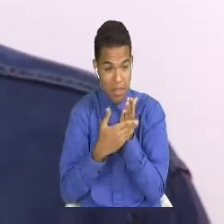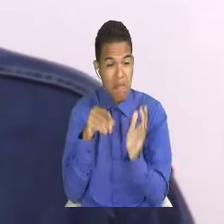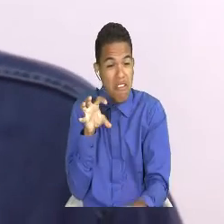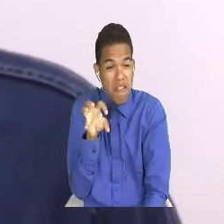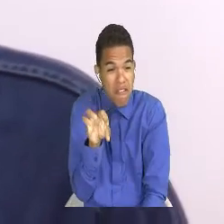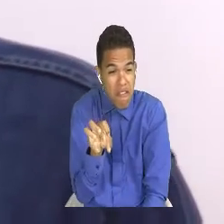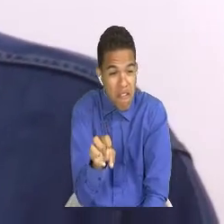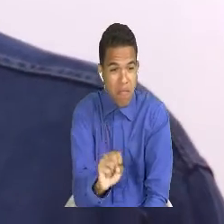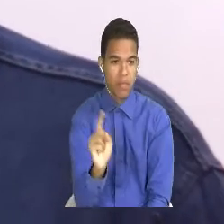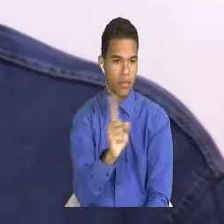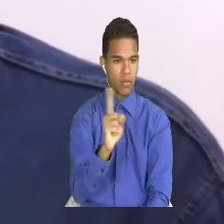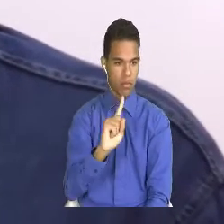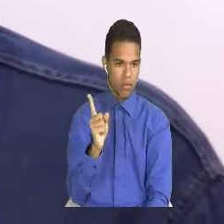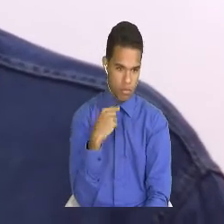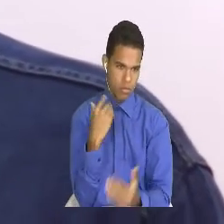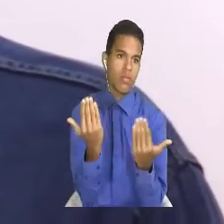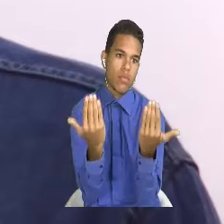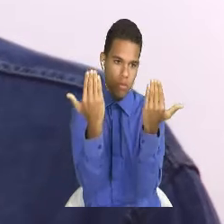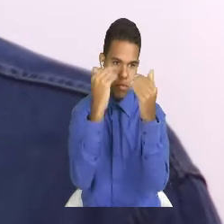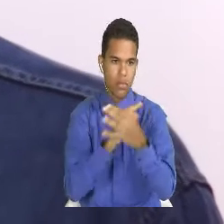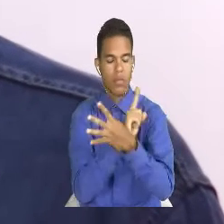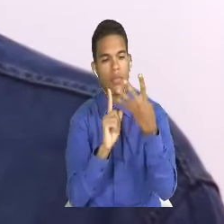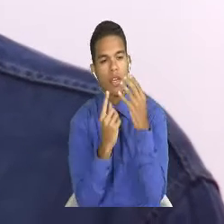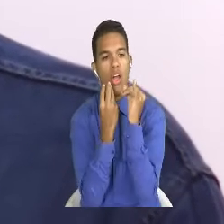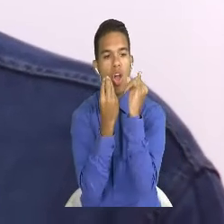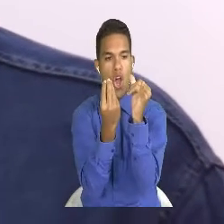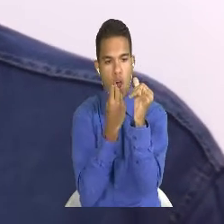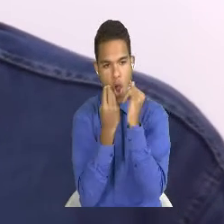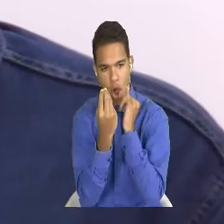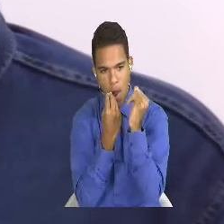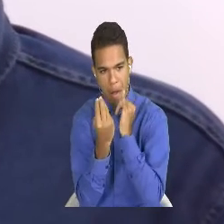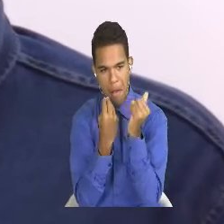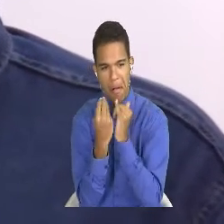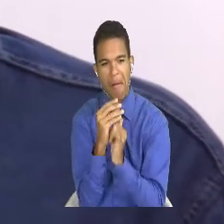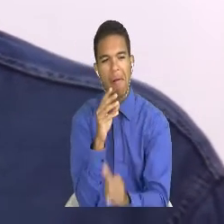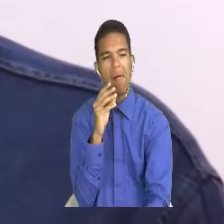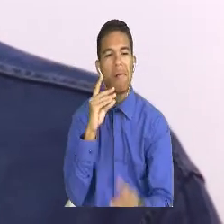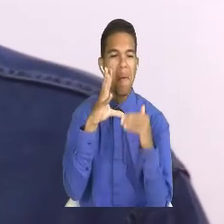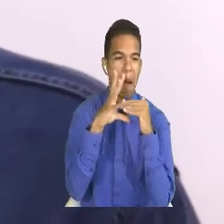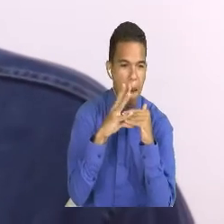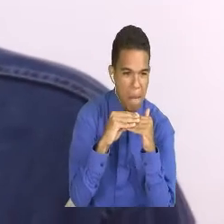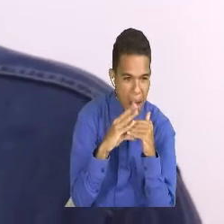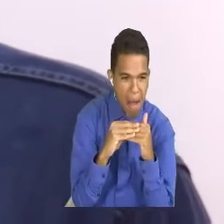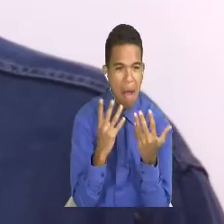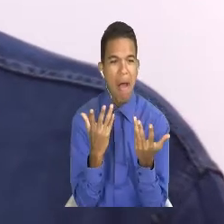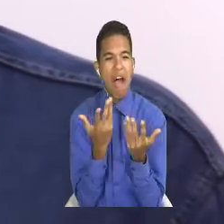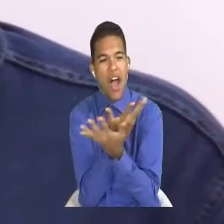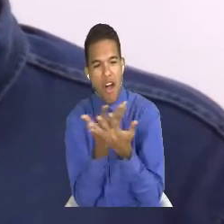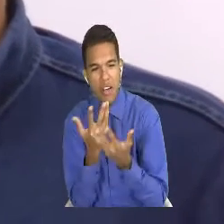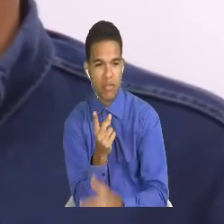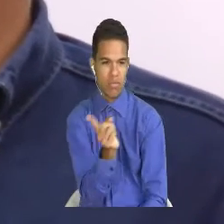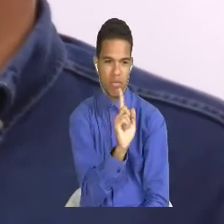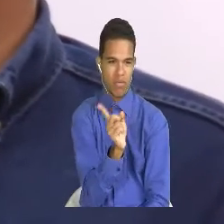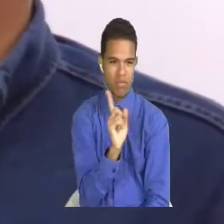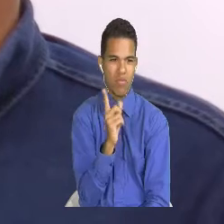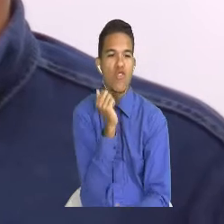no perecederos, y pues una vez finalizada ya pues la semana haremos la clasificación y